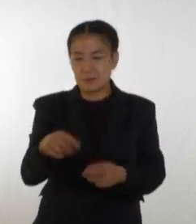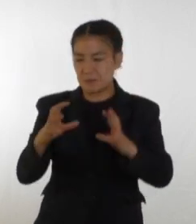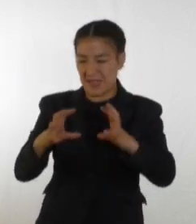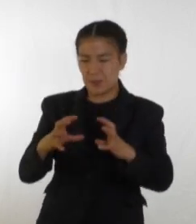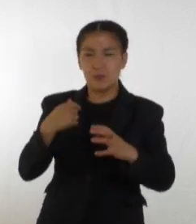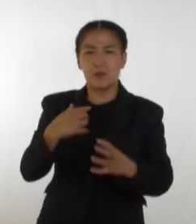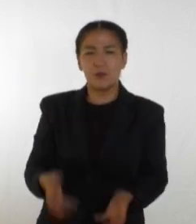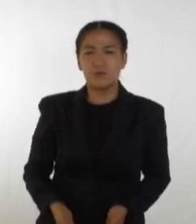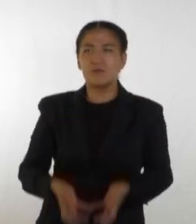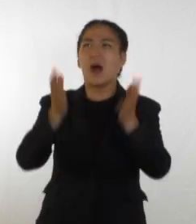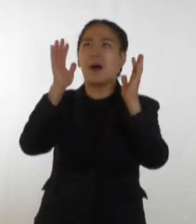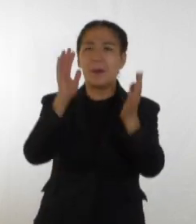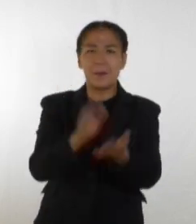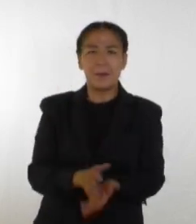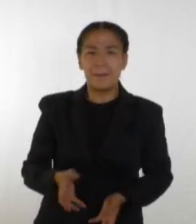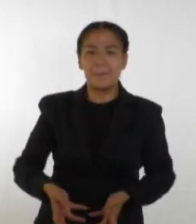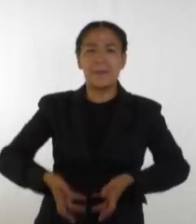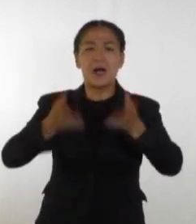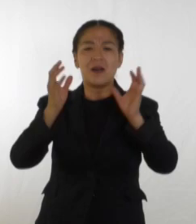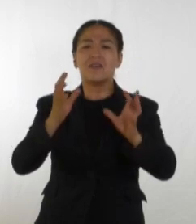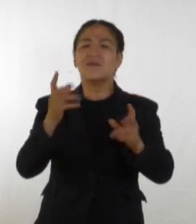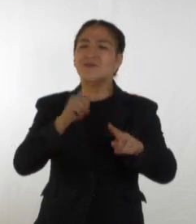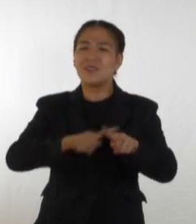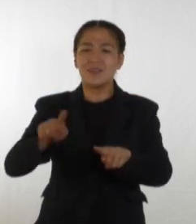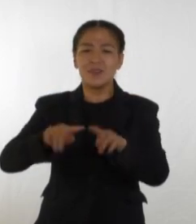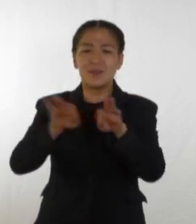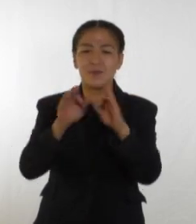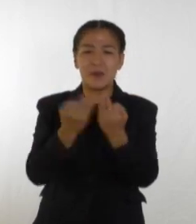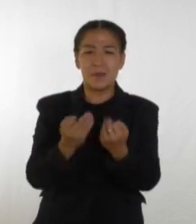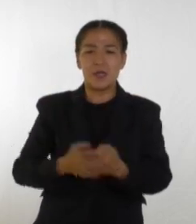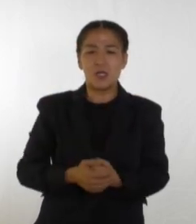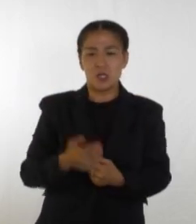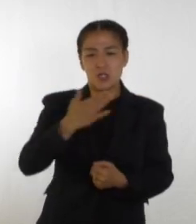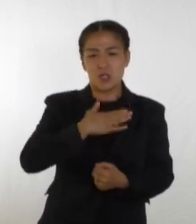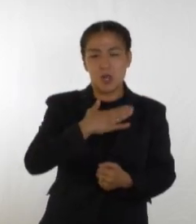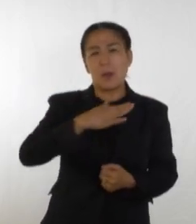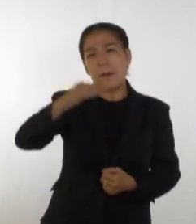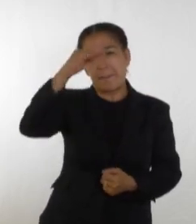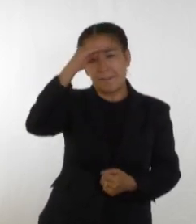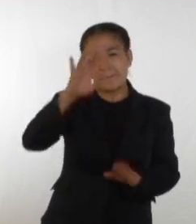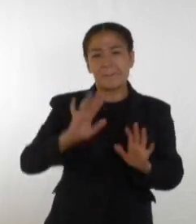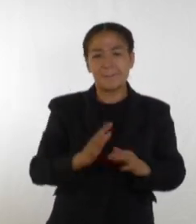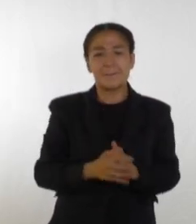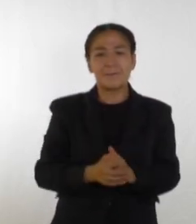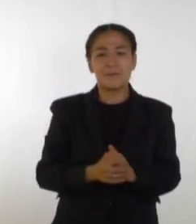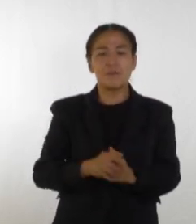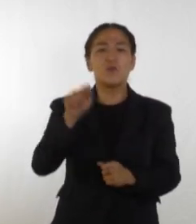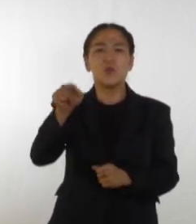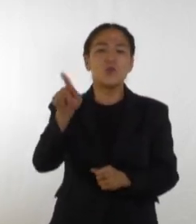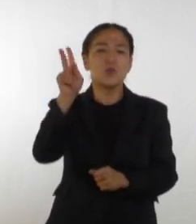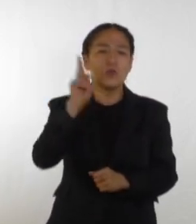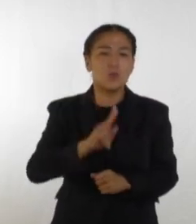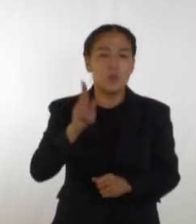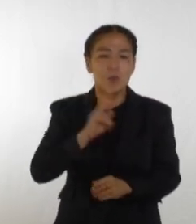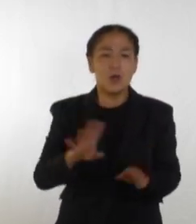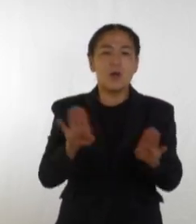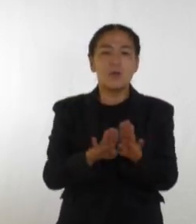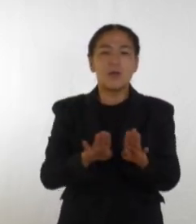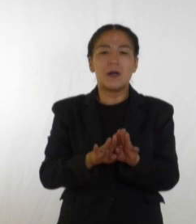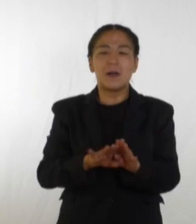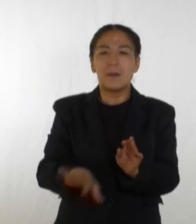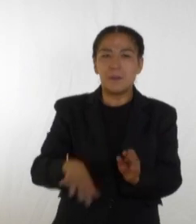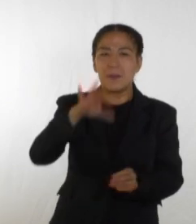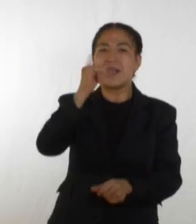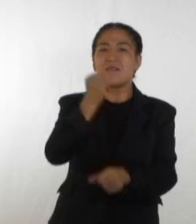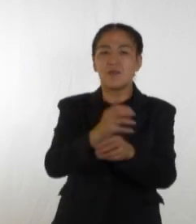en diferentes ocasiones utilizando diferentes fuerzas? Pues desde el punto de vista de la estadística, un experimento es